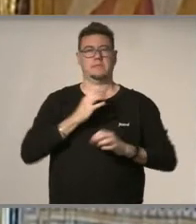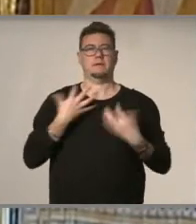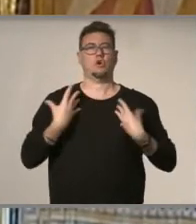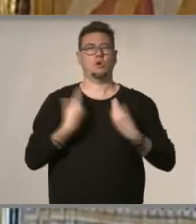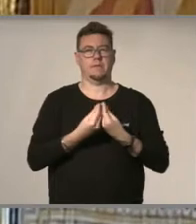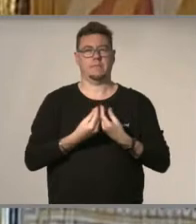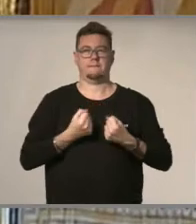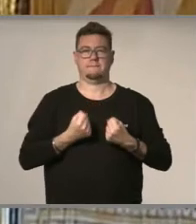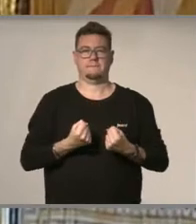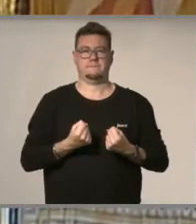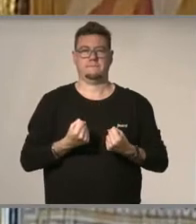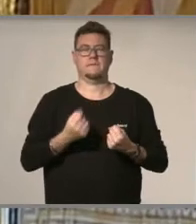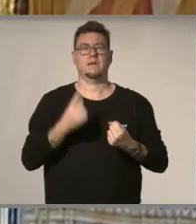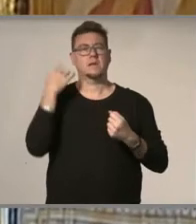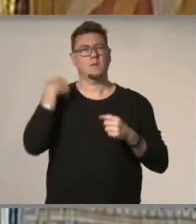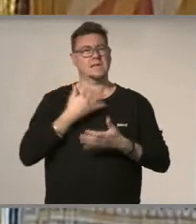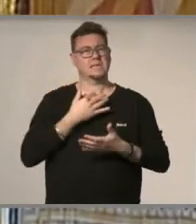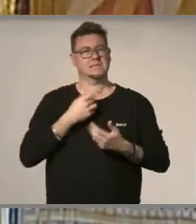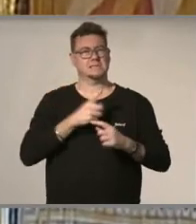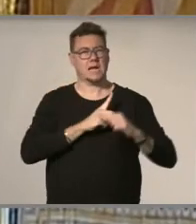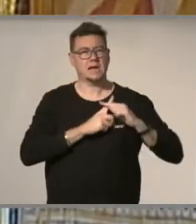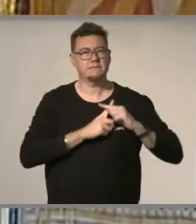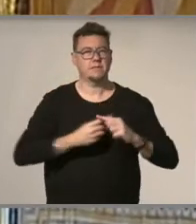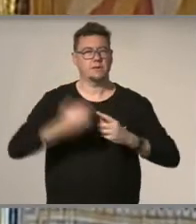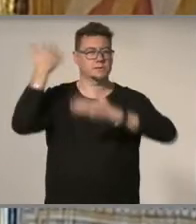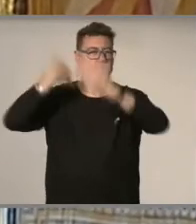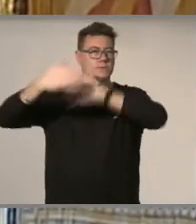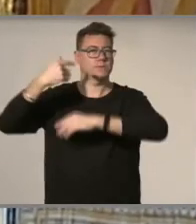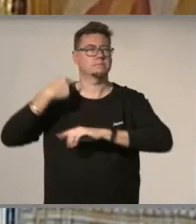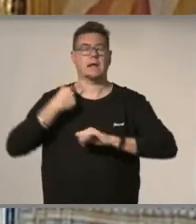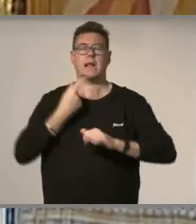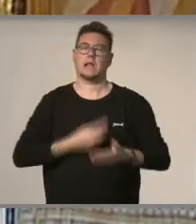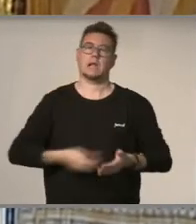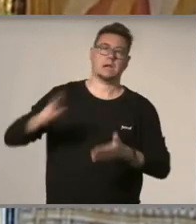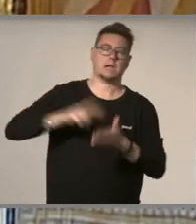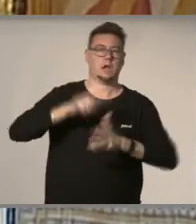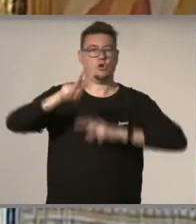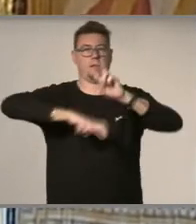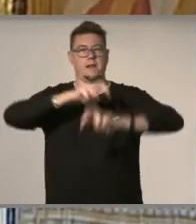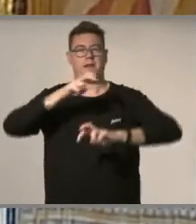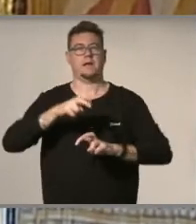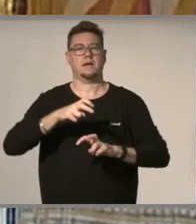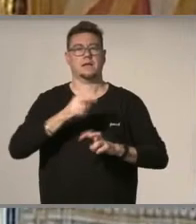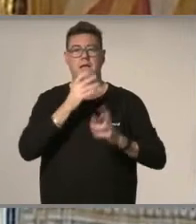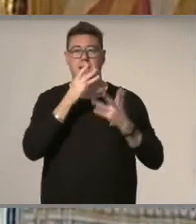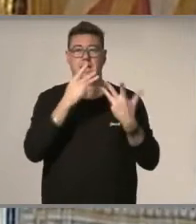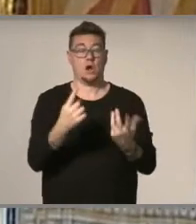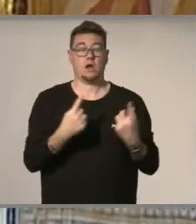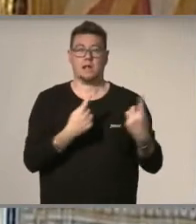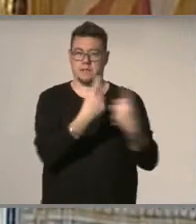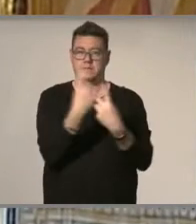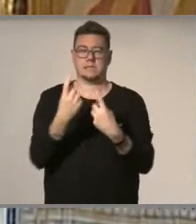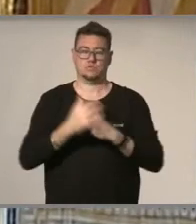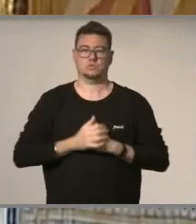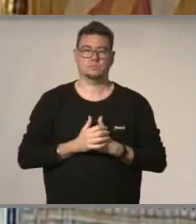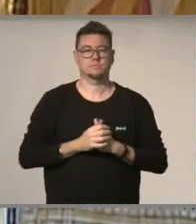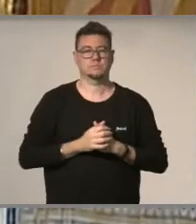convivencia, que tantos sacrificios exigió, y renovarla ahora que tanto la